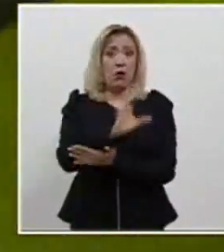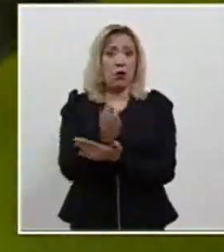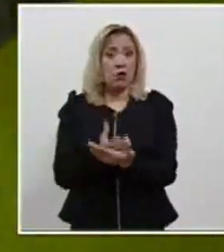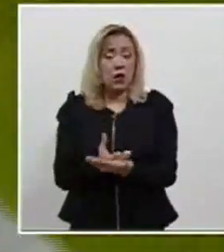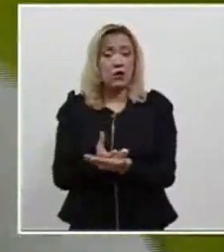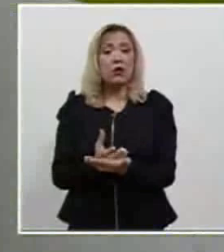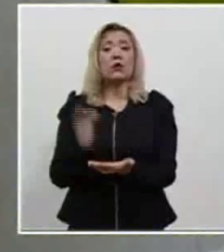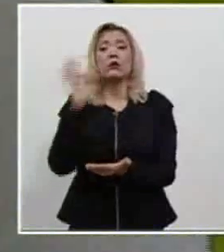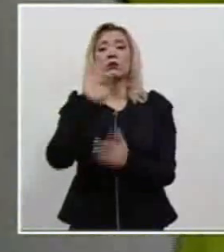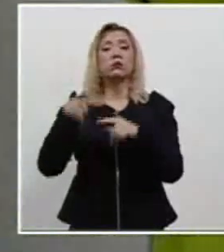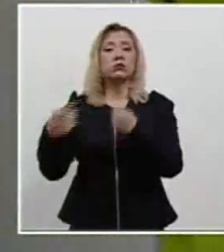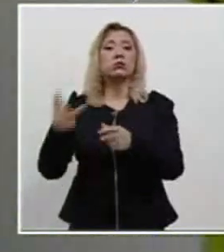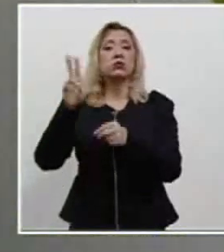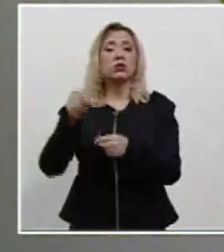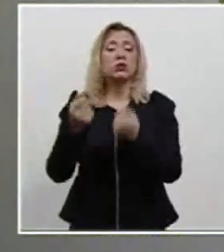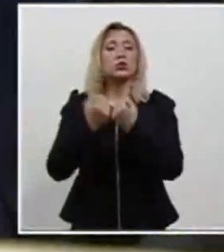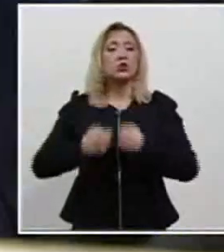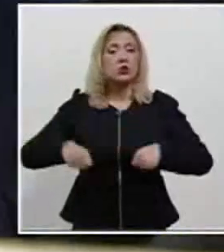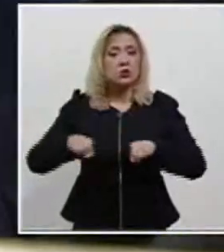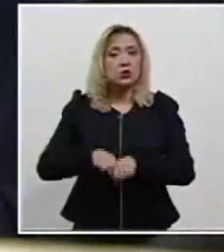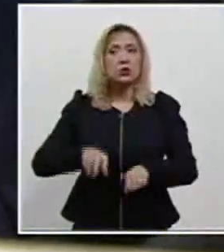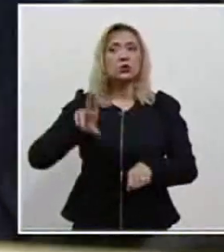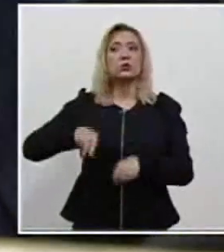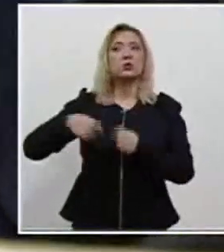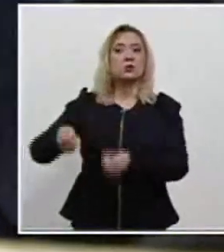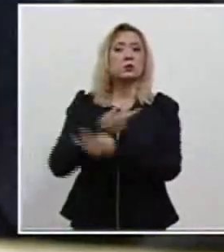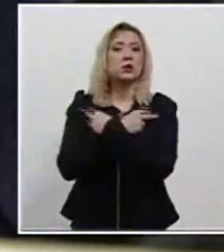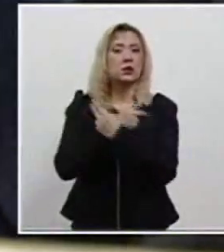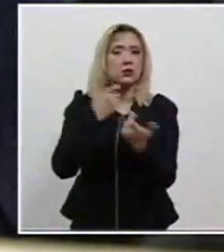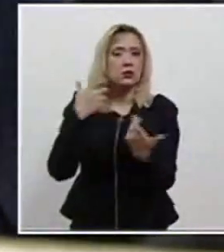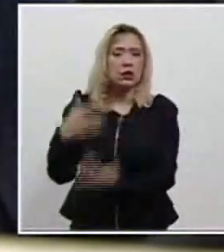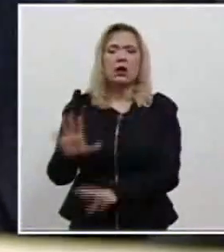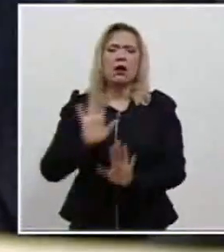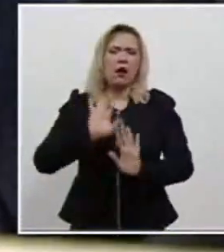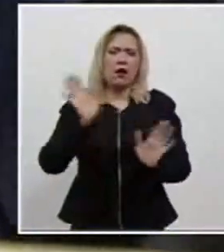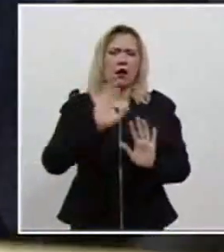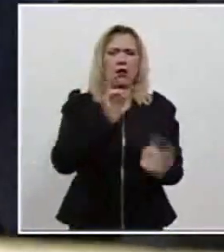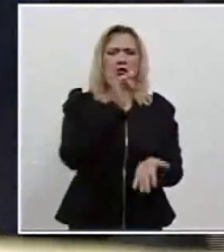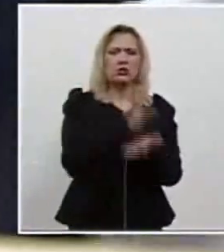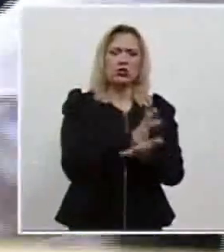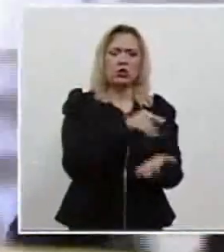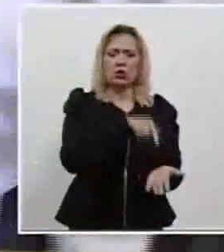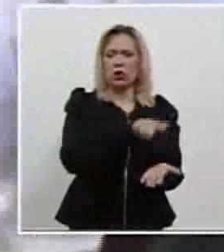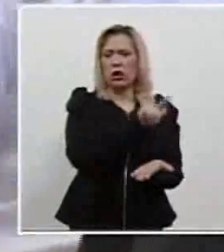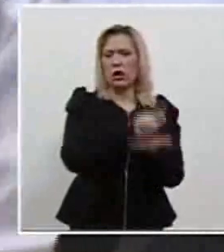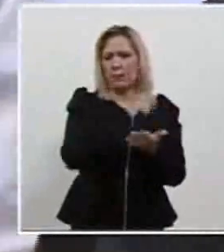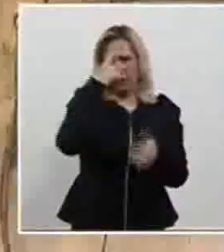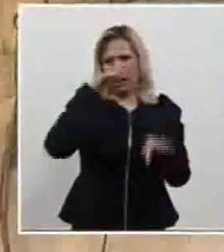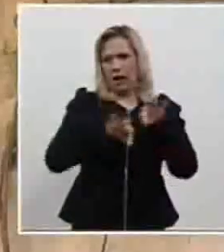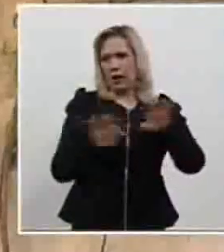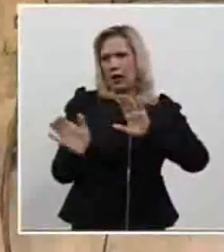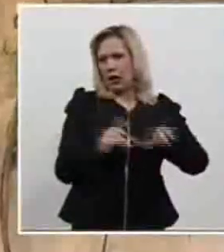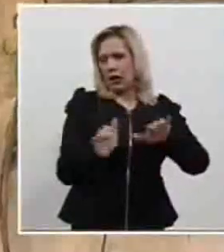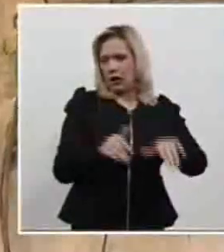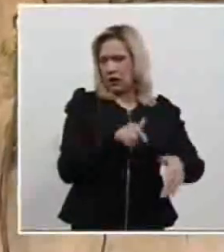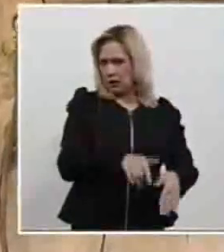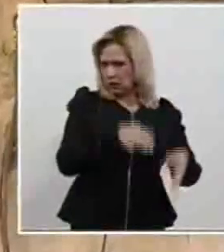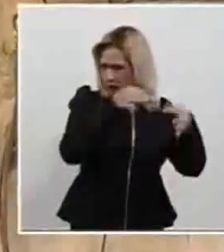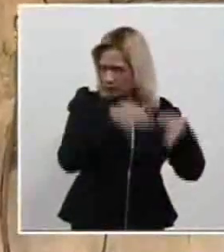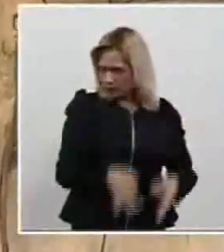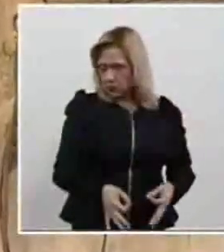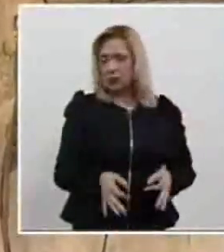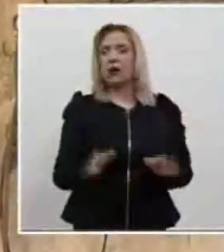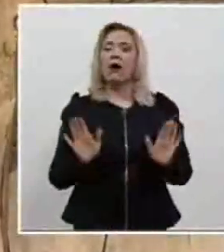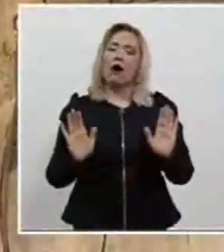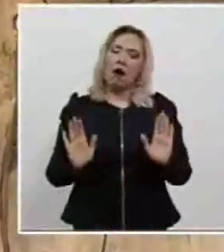pues solo la regulan. La sala determinó que las normas resultan proporcionales, debido a que con ello se cumple el fin